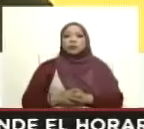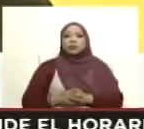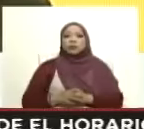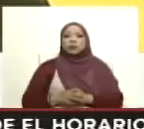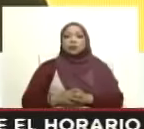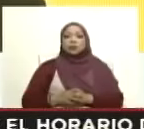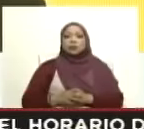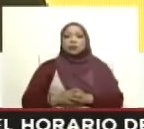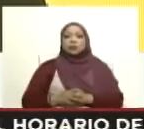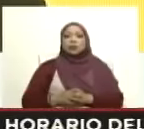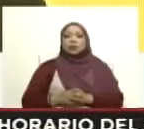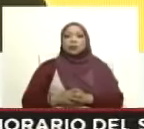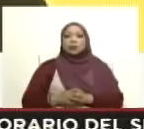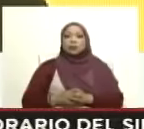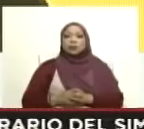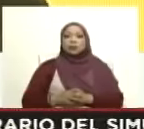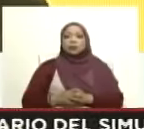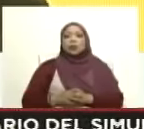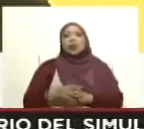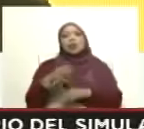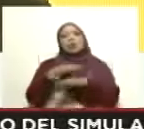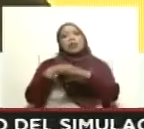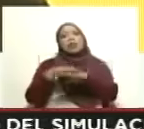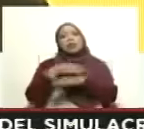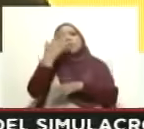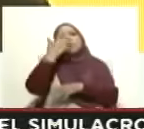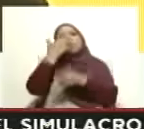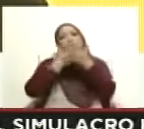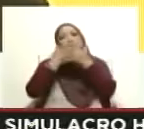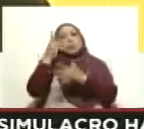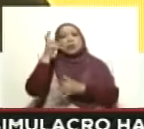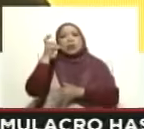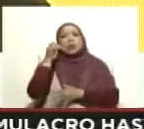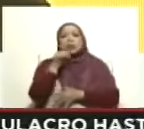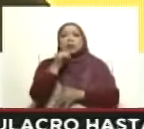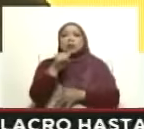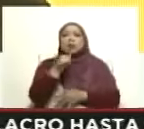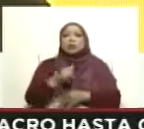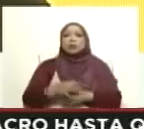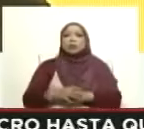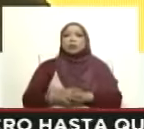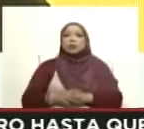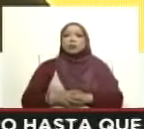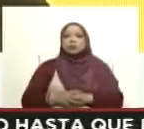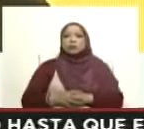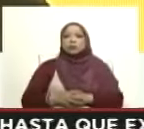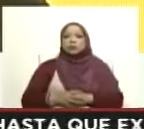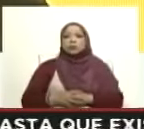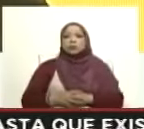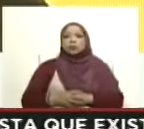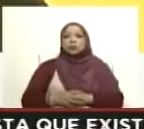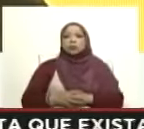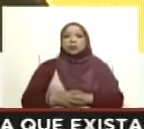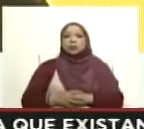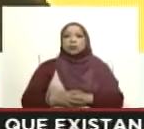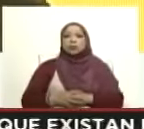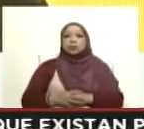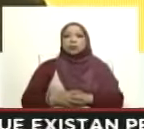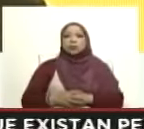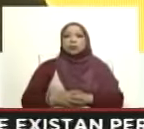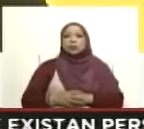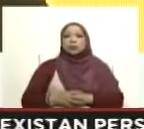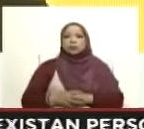simulacro electoral es solamente un evento técnico para medir el desarrollo de un sistema